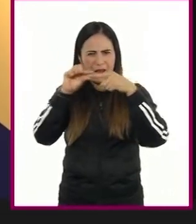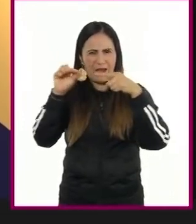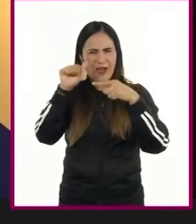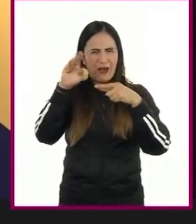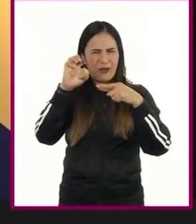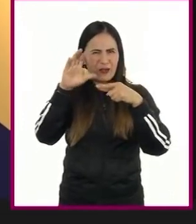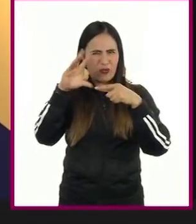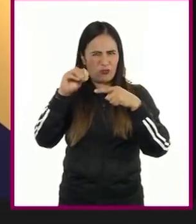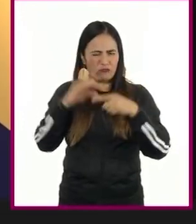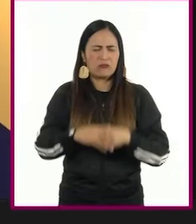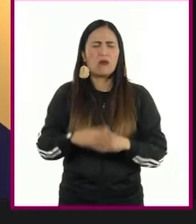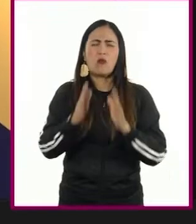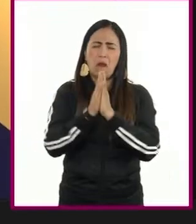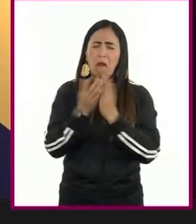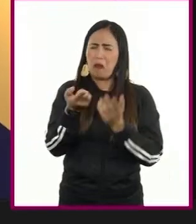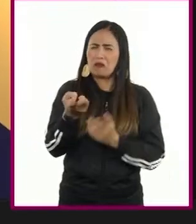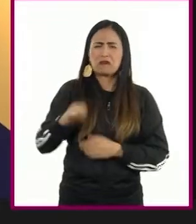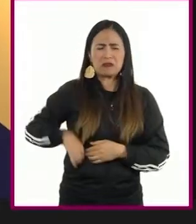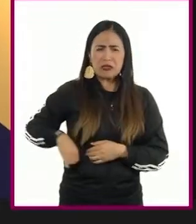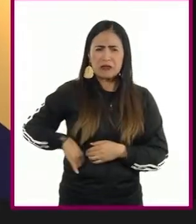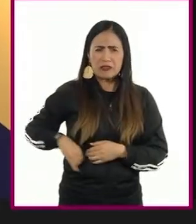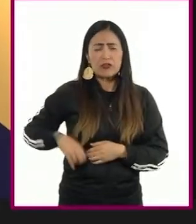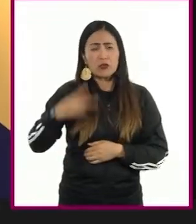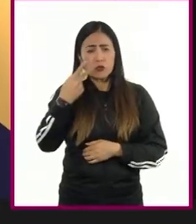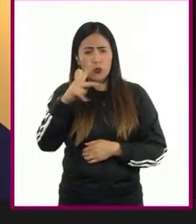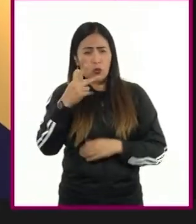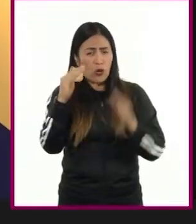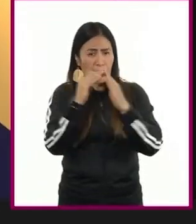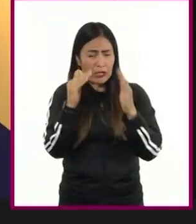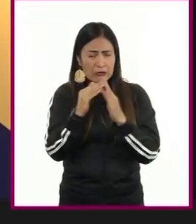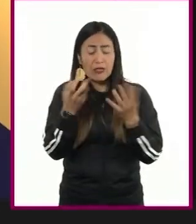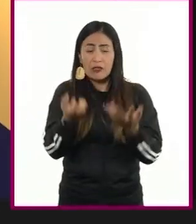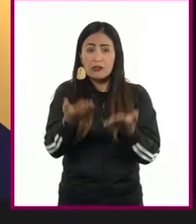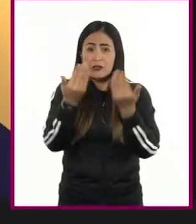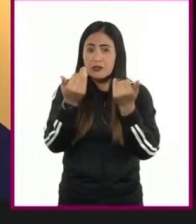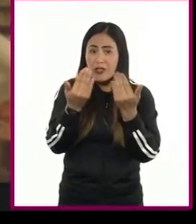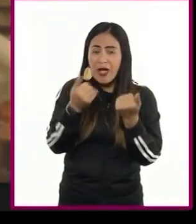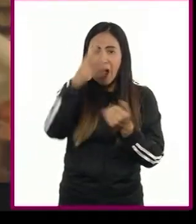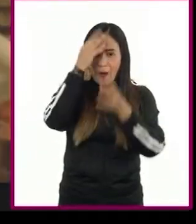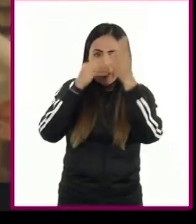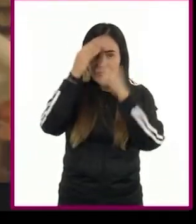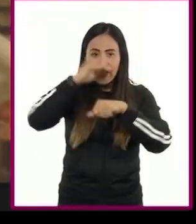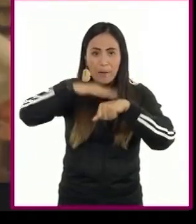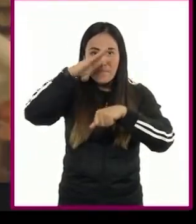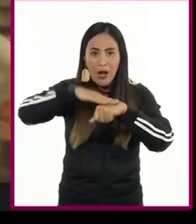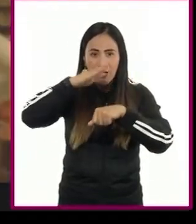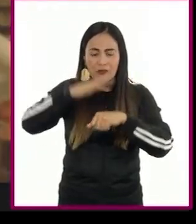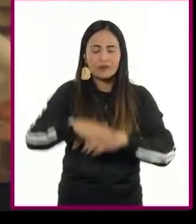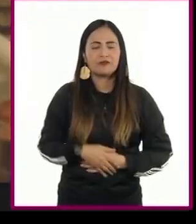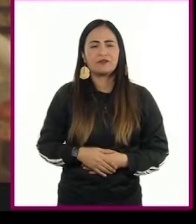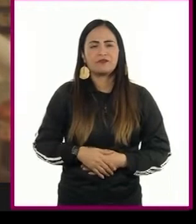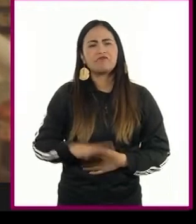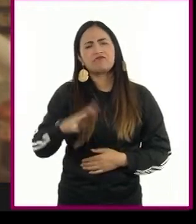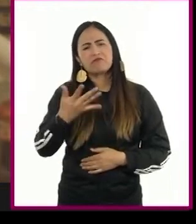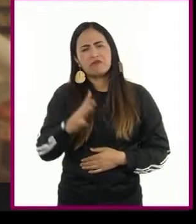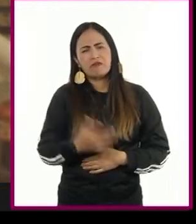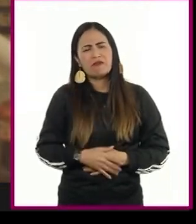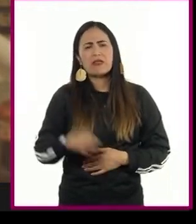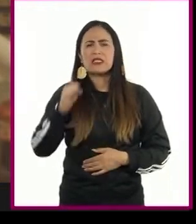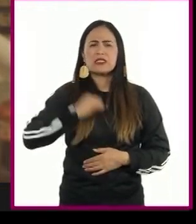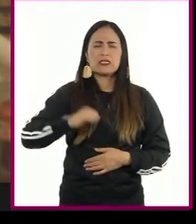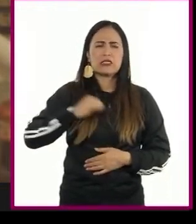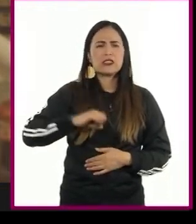más. Seguramente en casa están muy interesados en seguirlo escuchando. Para finales de los años 80 del